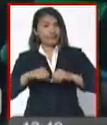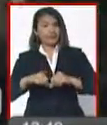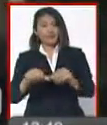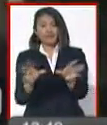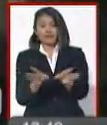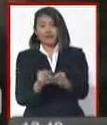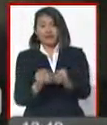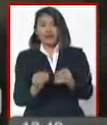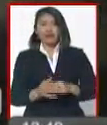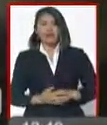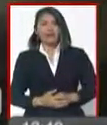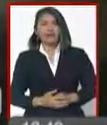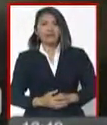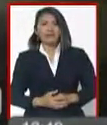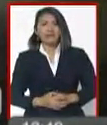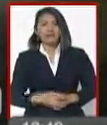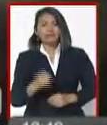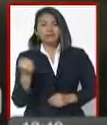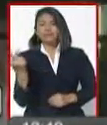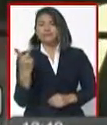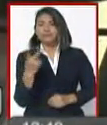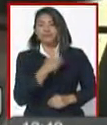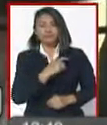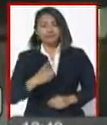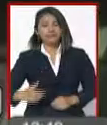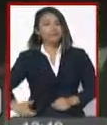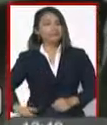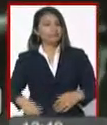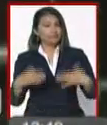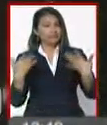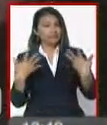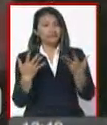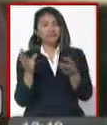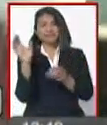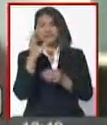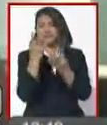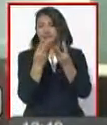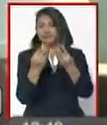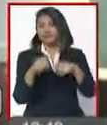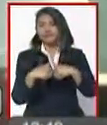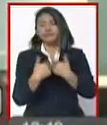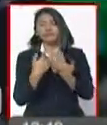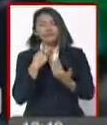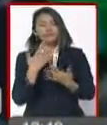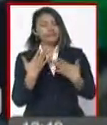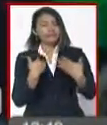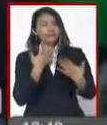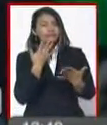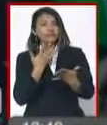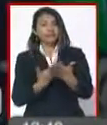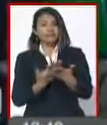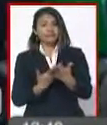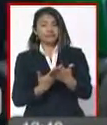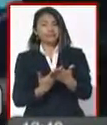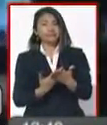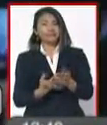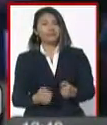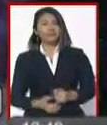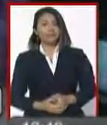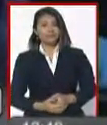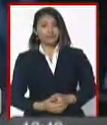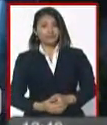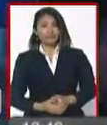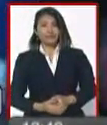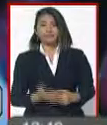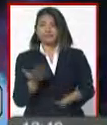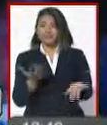una reunión y entre ambos, gobierno municipal y gobernación, vamos a buscar solución. Nosotros tenemos una propuesta para plantear. ¿En